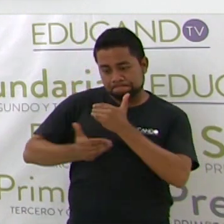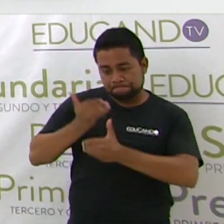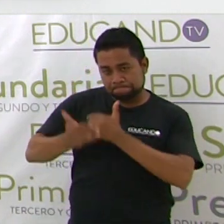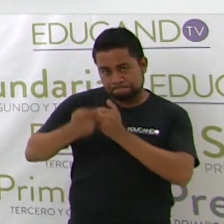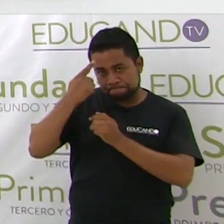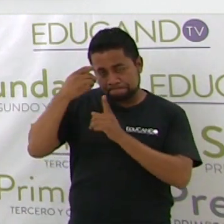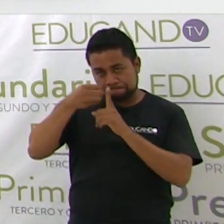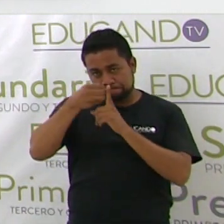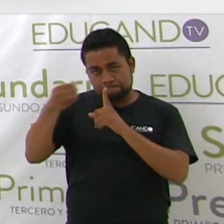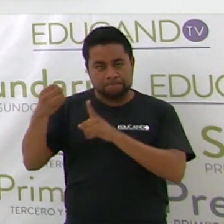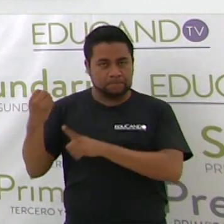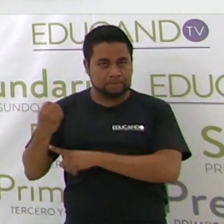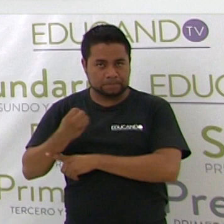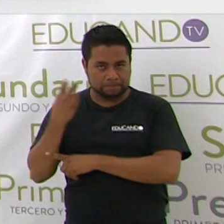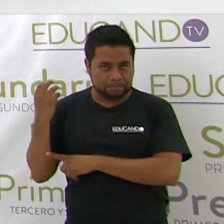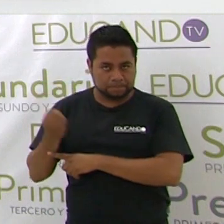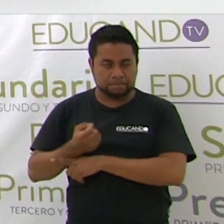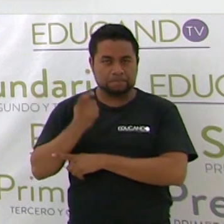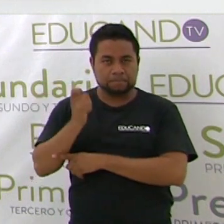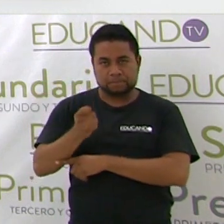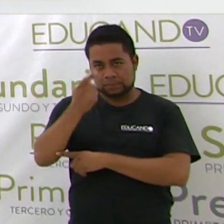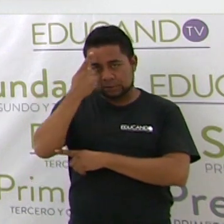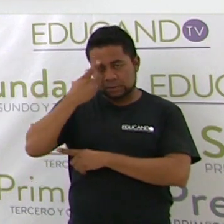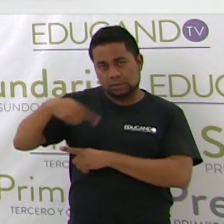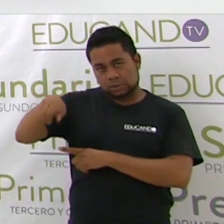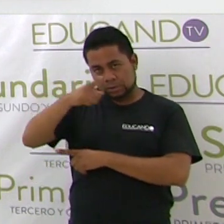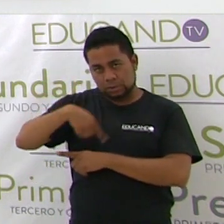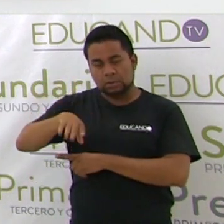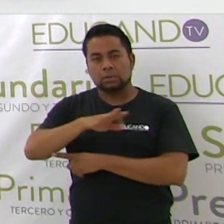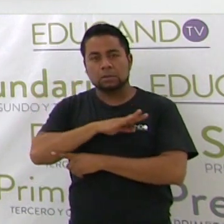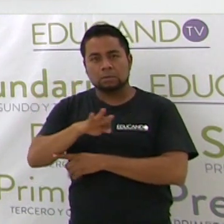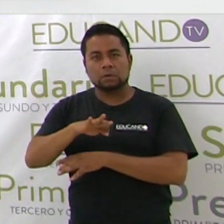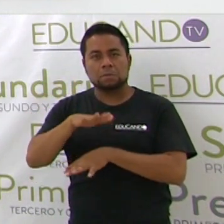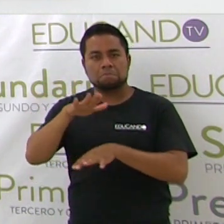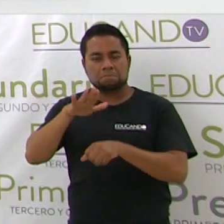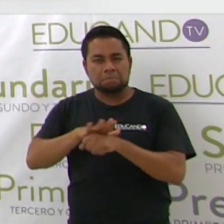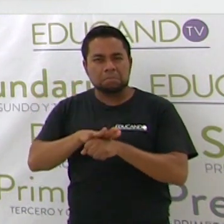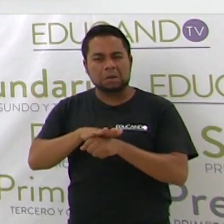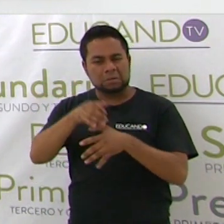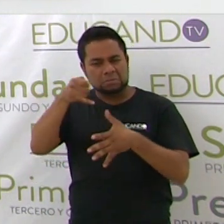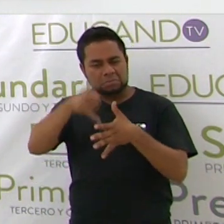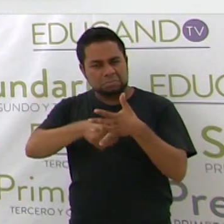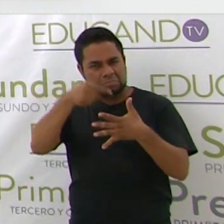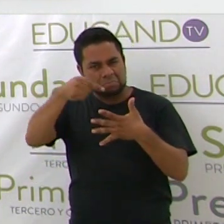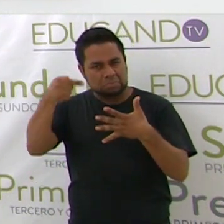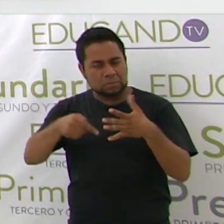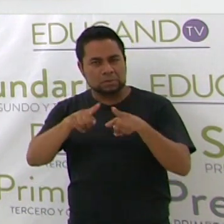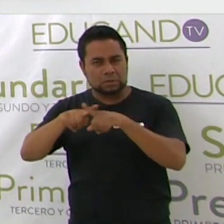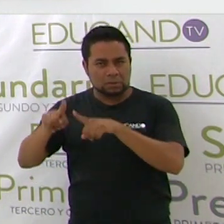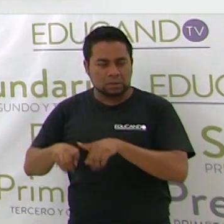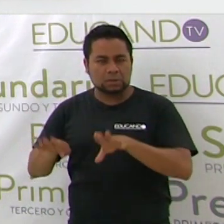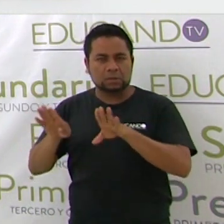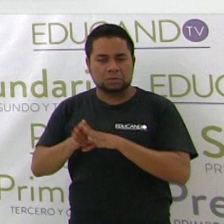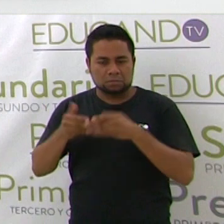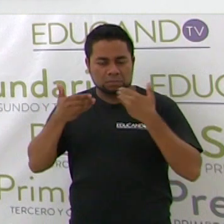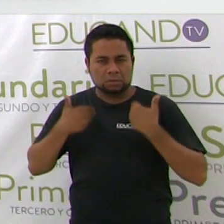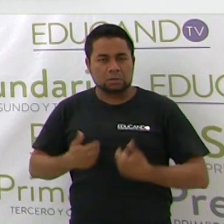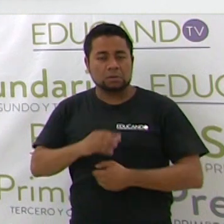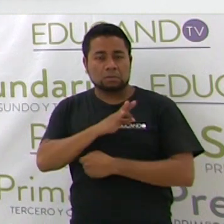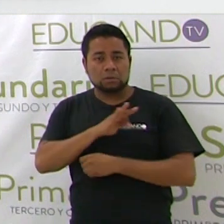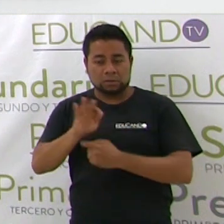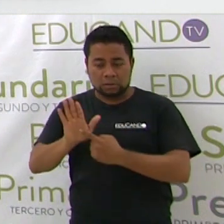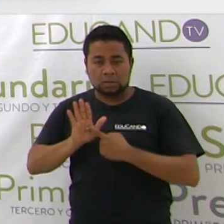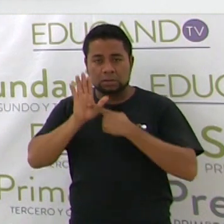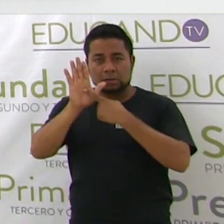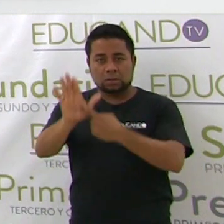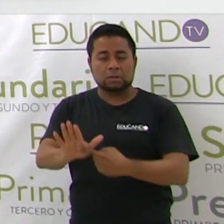organizar una conferencia. Para que ustedes tuvieran todavía más elementos de cómo nosotros podemos